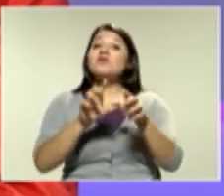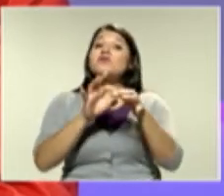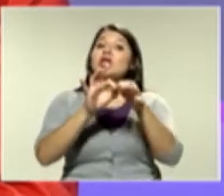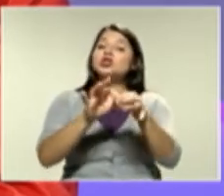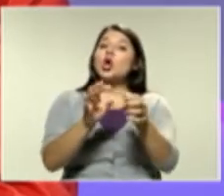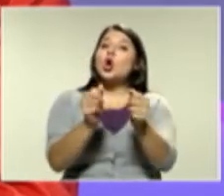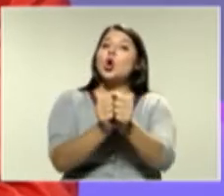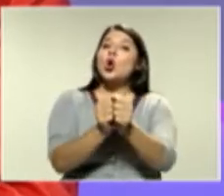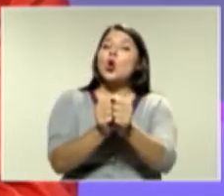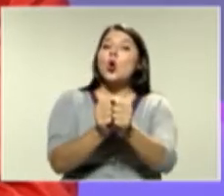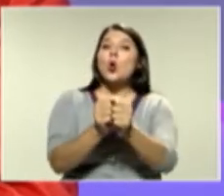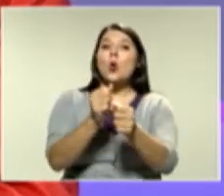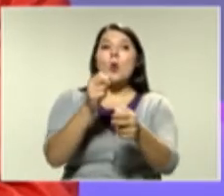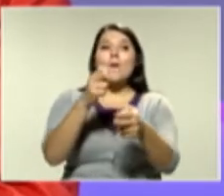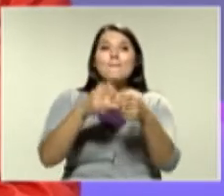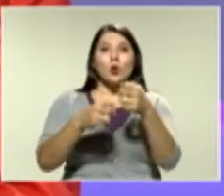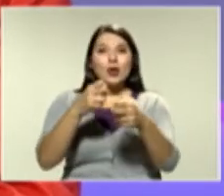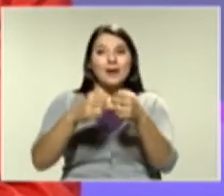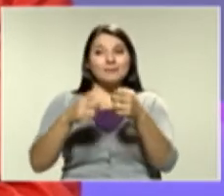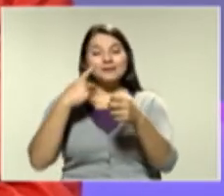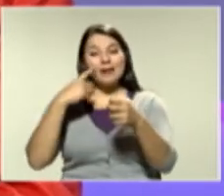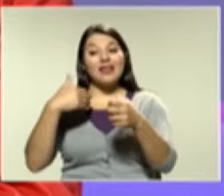problemática de reproducción,